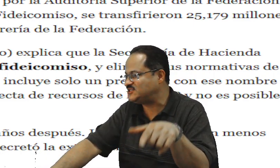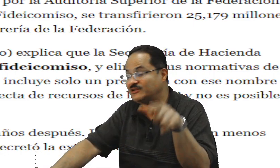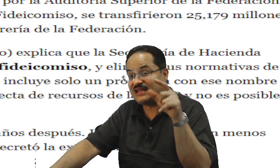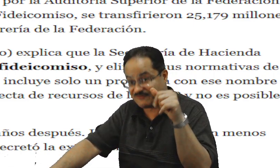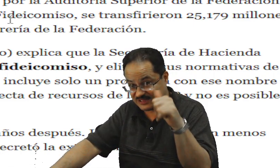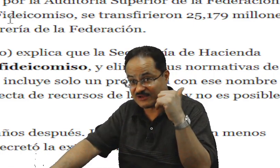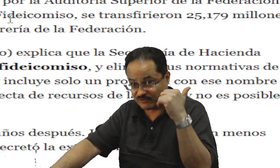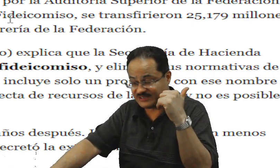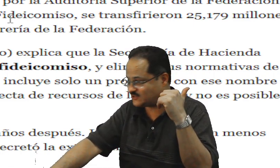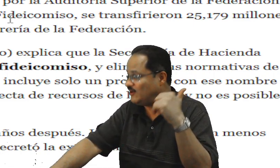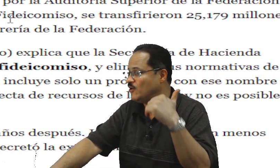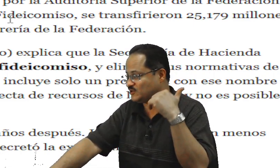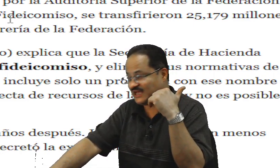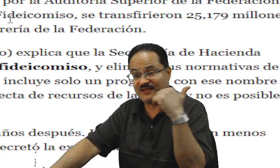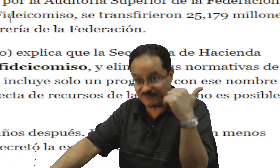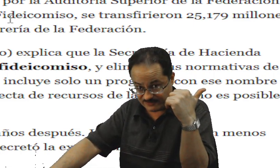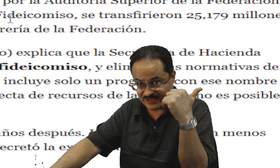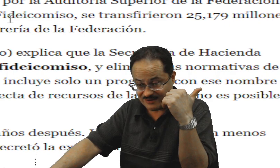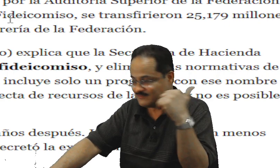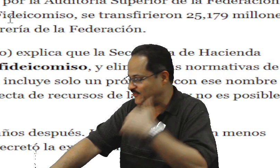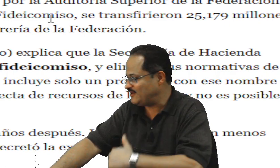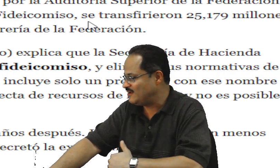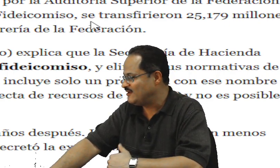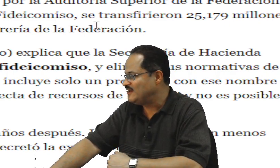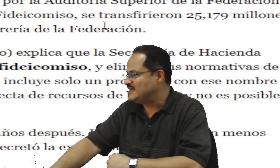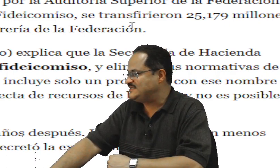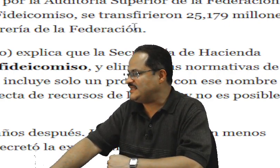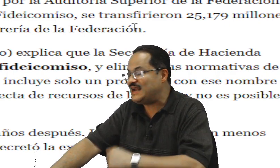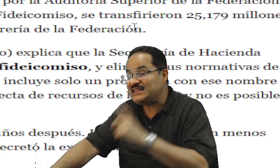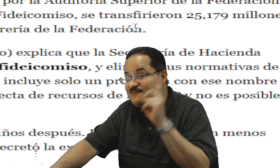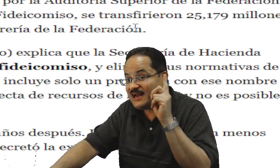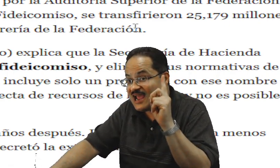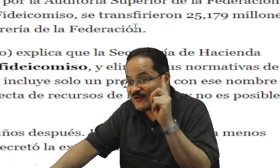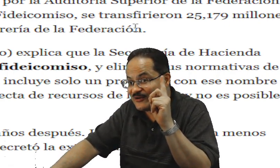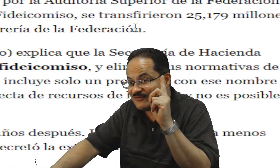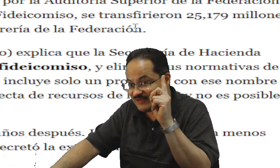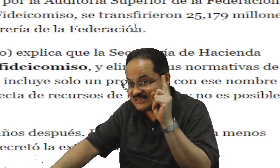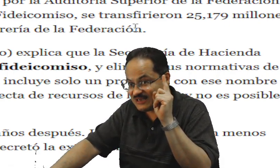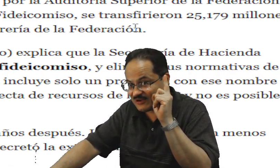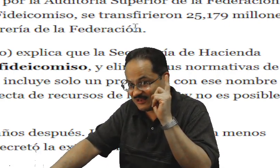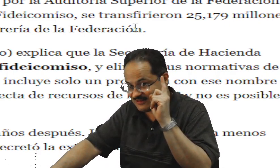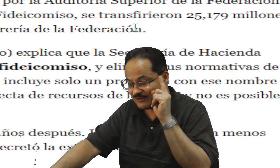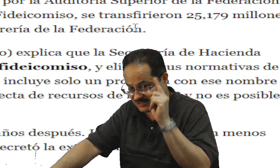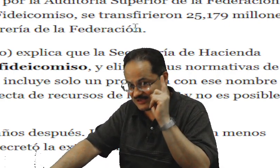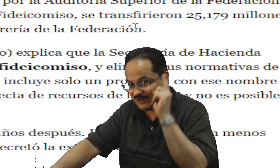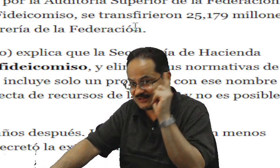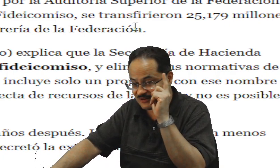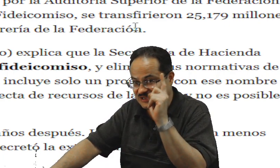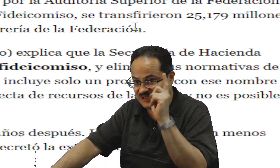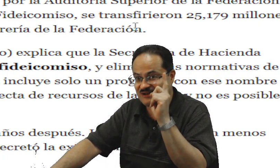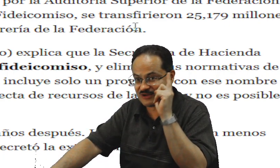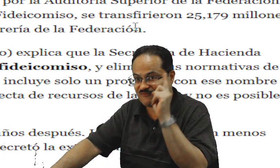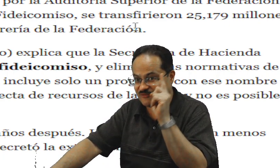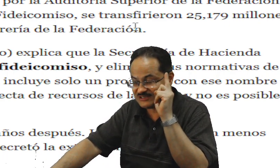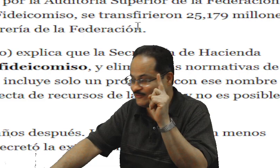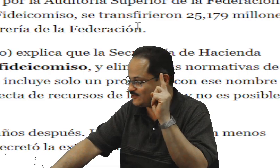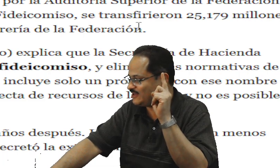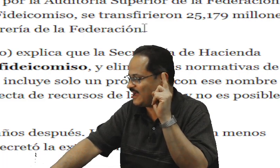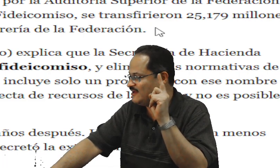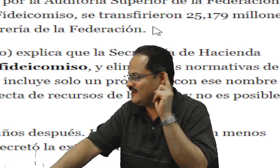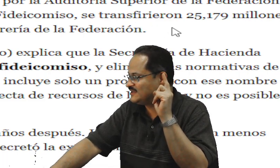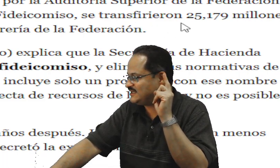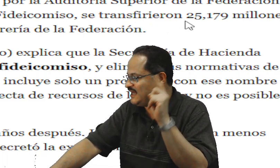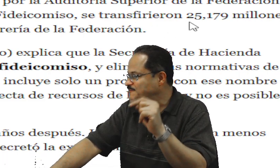extinción del fideicomiso o sea del fonden sí se transfirieron fíjense lo que lo que dejó lo que lo que informó esa